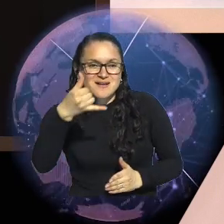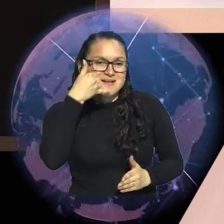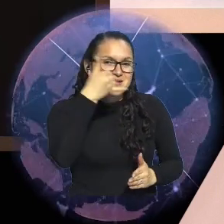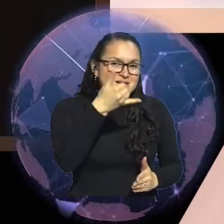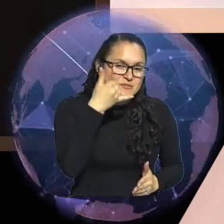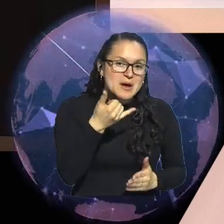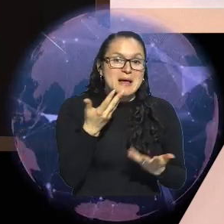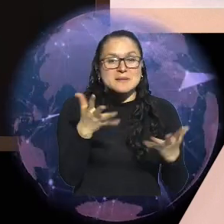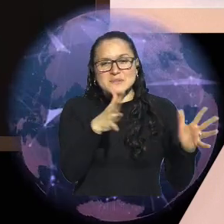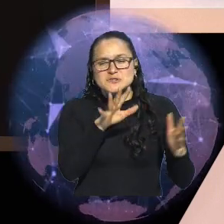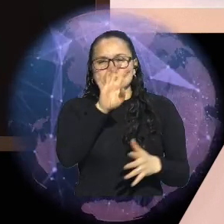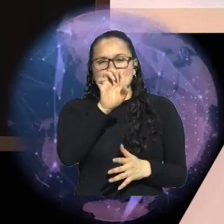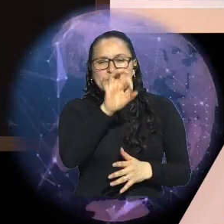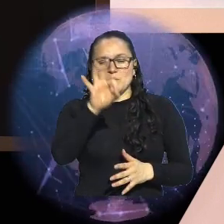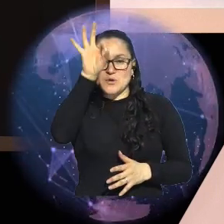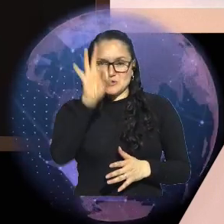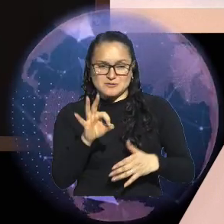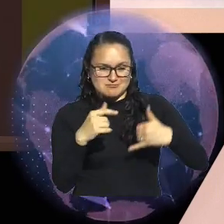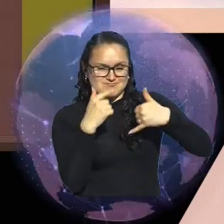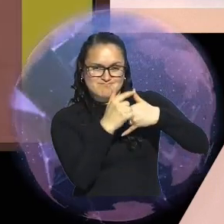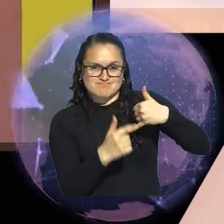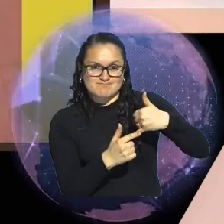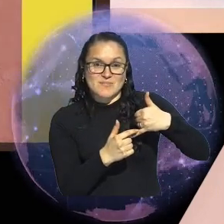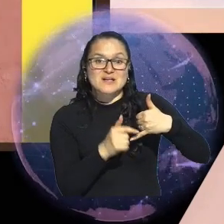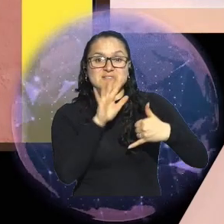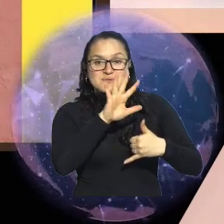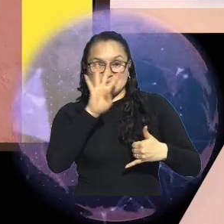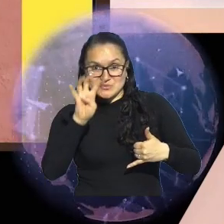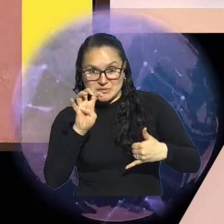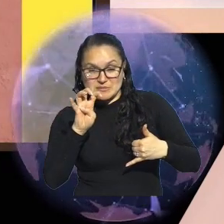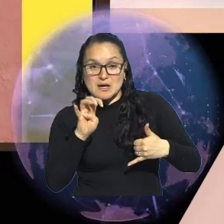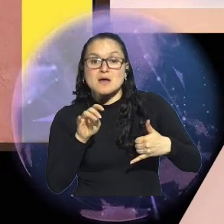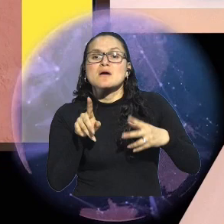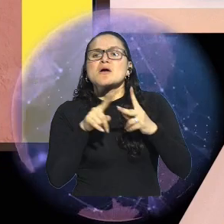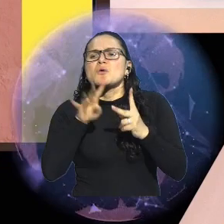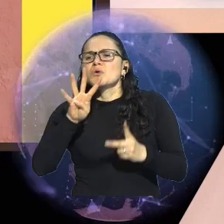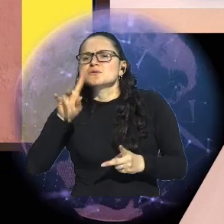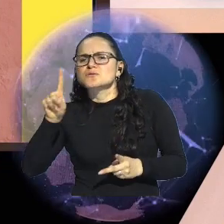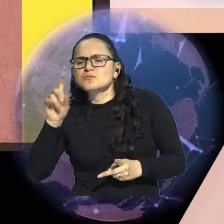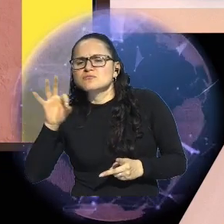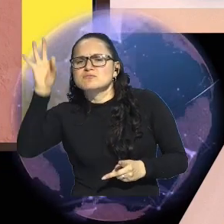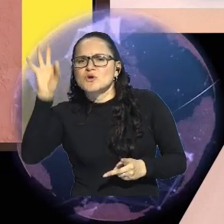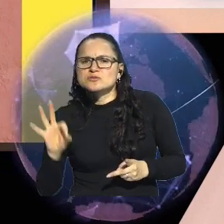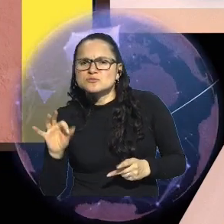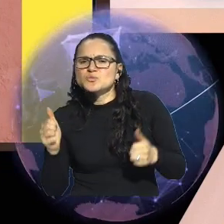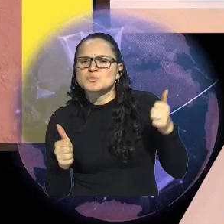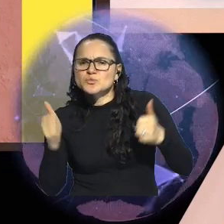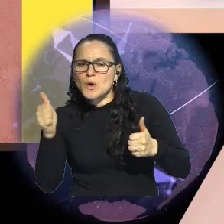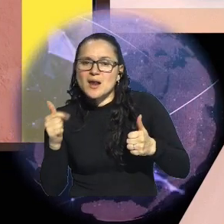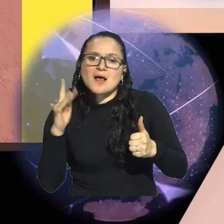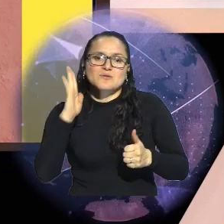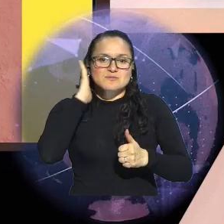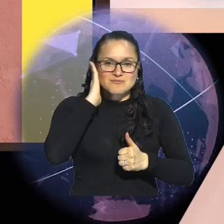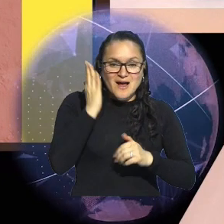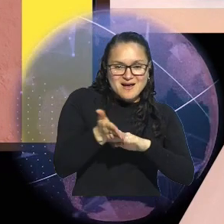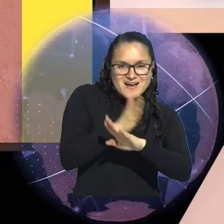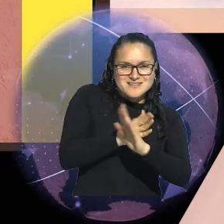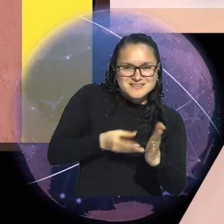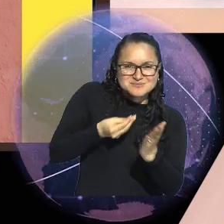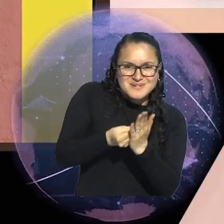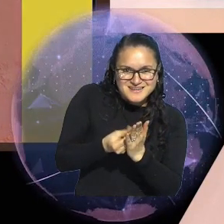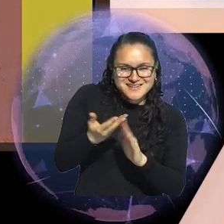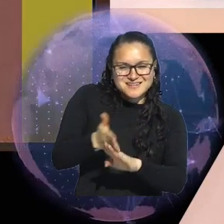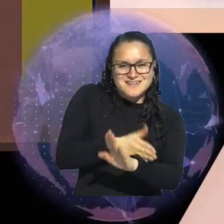nacional mientras que el 41% restante se asocia a los accesos en modalidad de postpago siendo estos